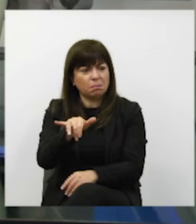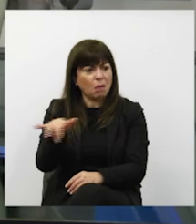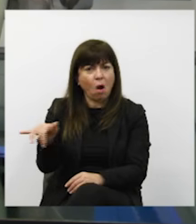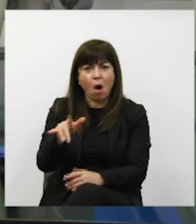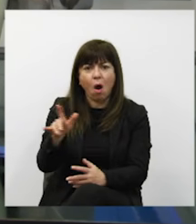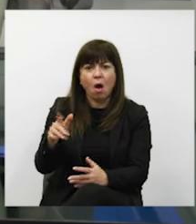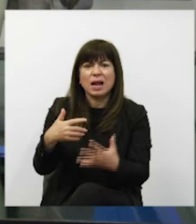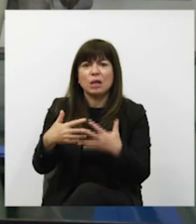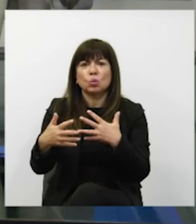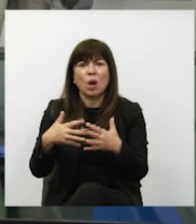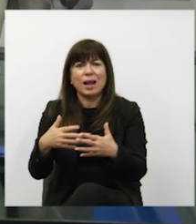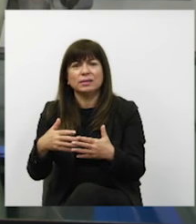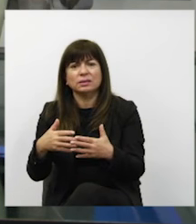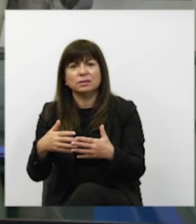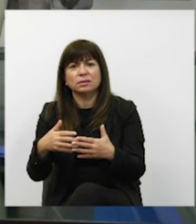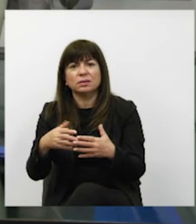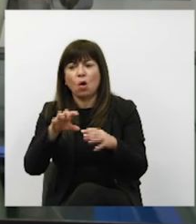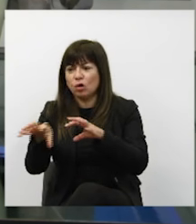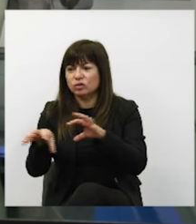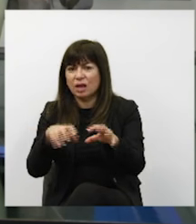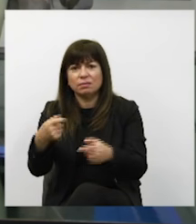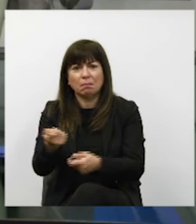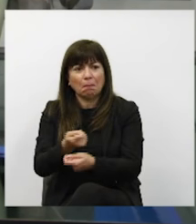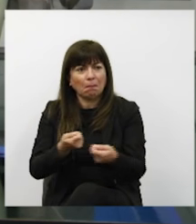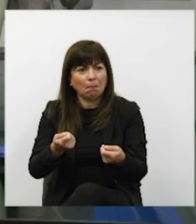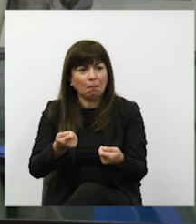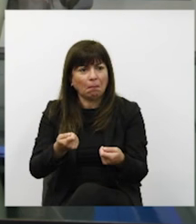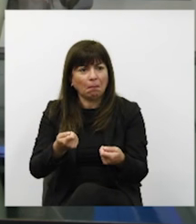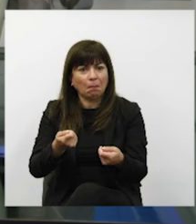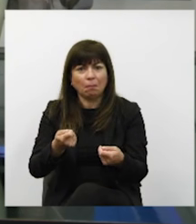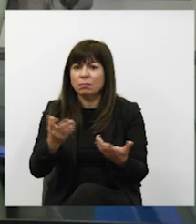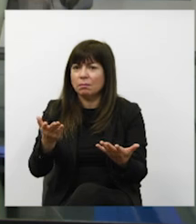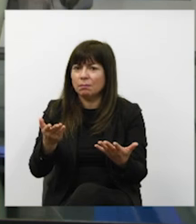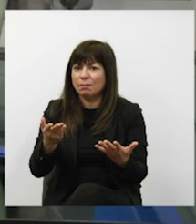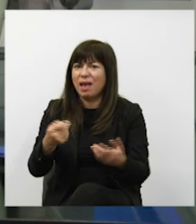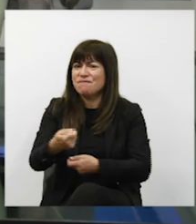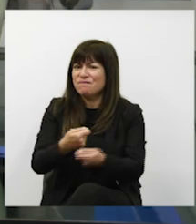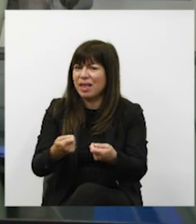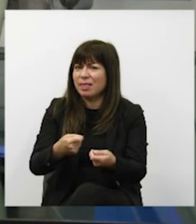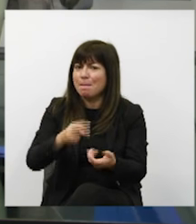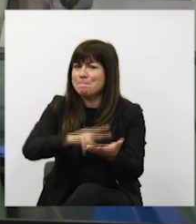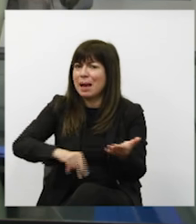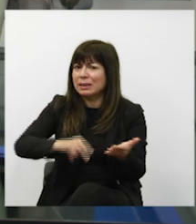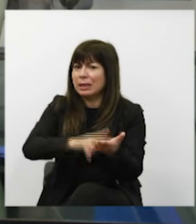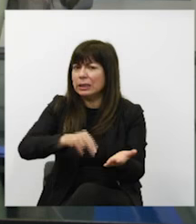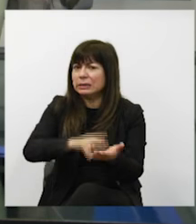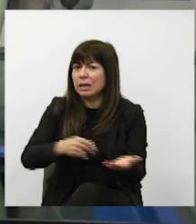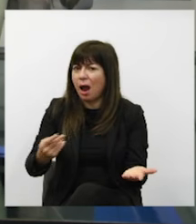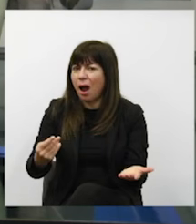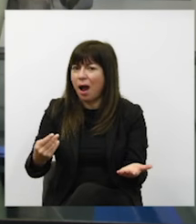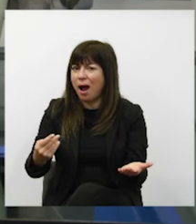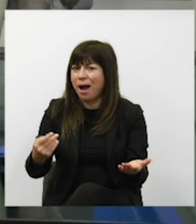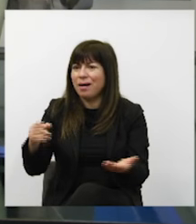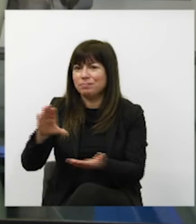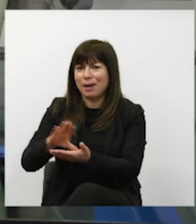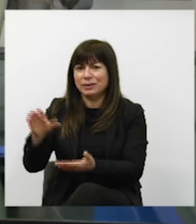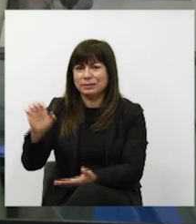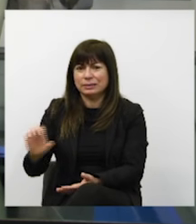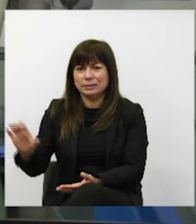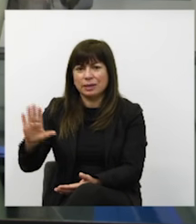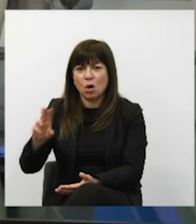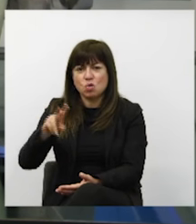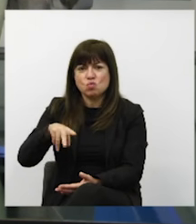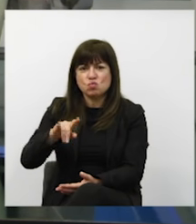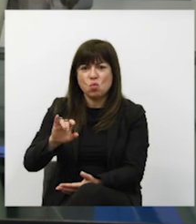productos naturales. Básicamente exporta mantequilla, ¿ya? Es un país que exporta mantequilla y